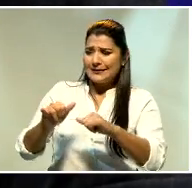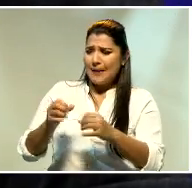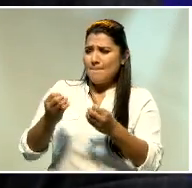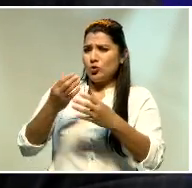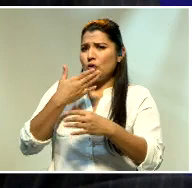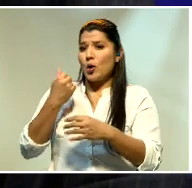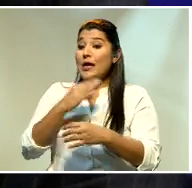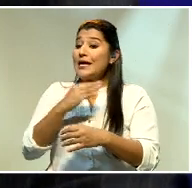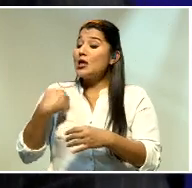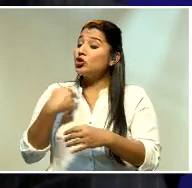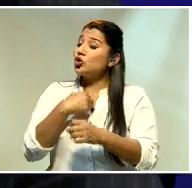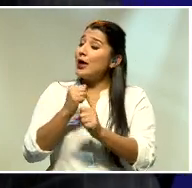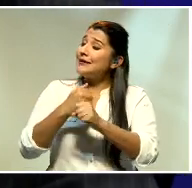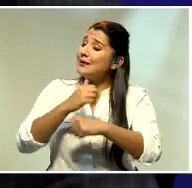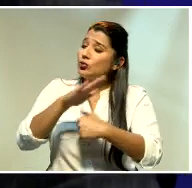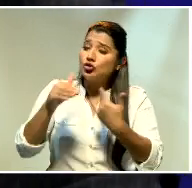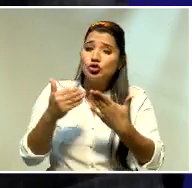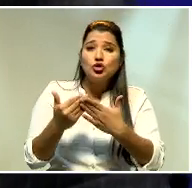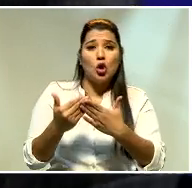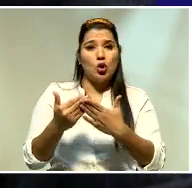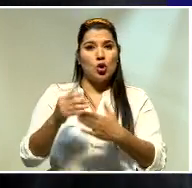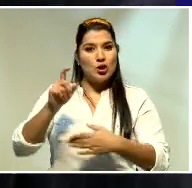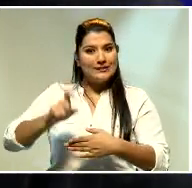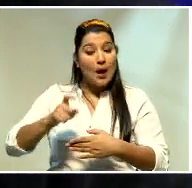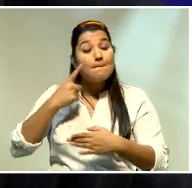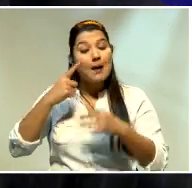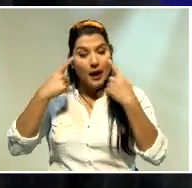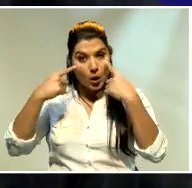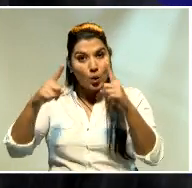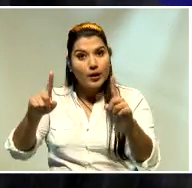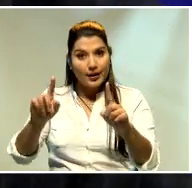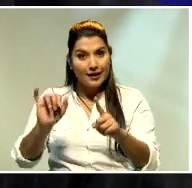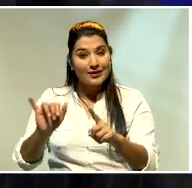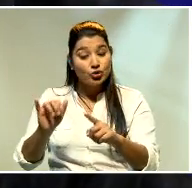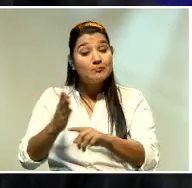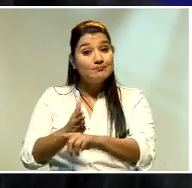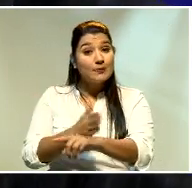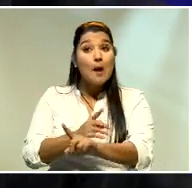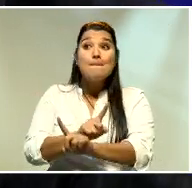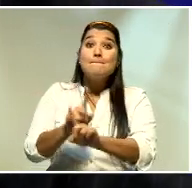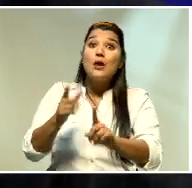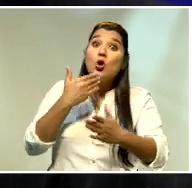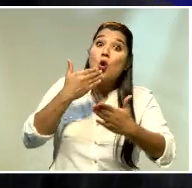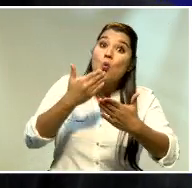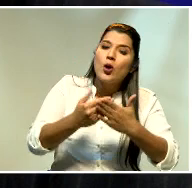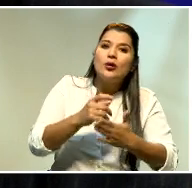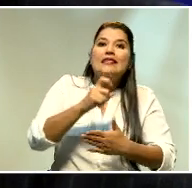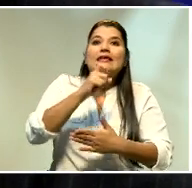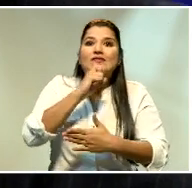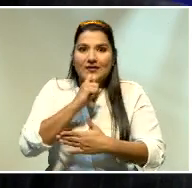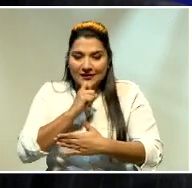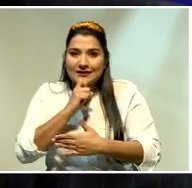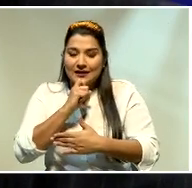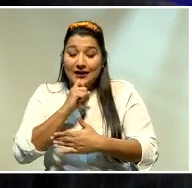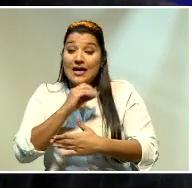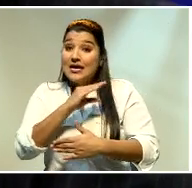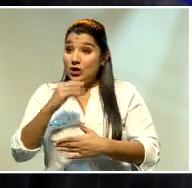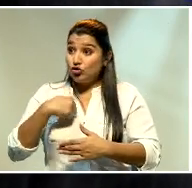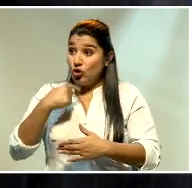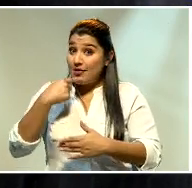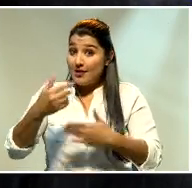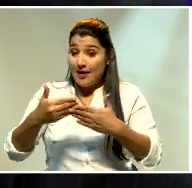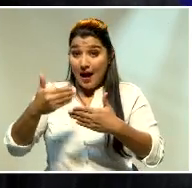haciendo lo necesario para que esté mucho mejor. Pero lo bueno cuesta, lo bueno es difícil. Y yo lo que le decía antes